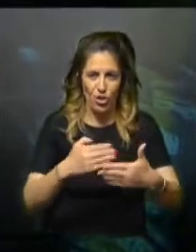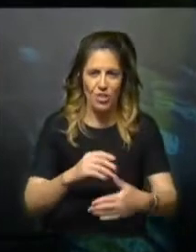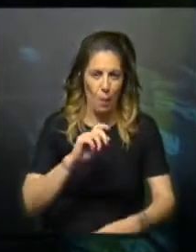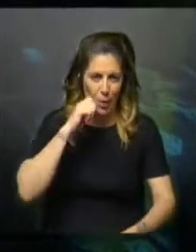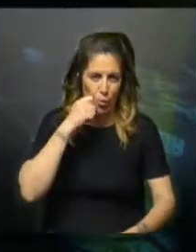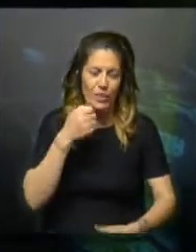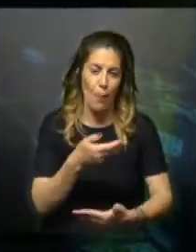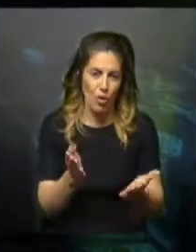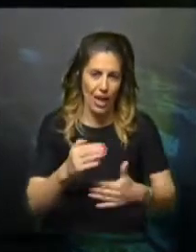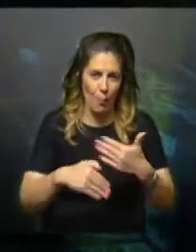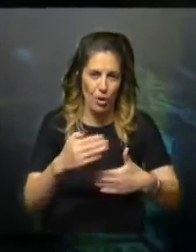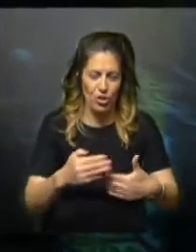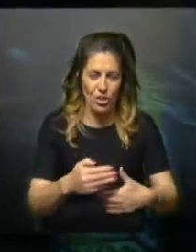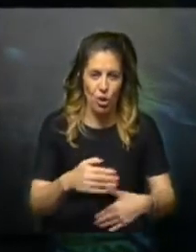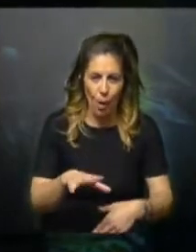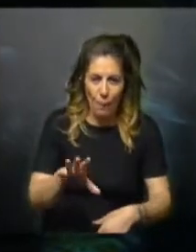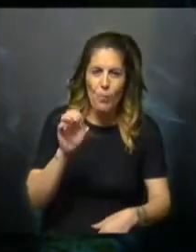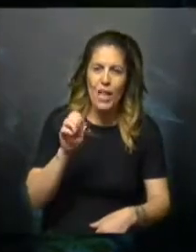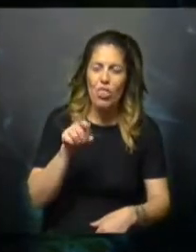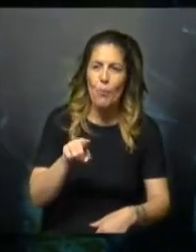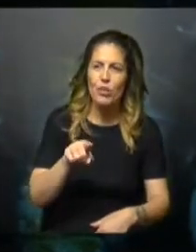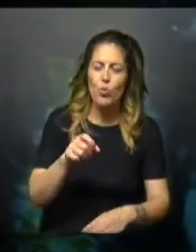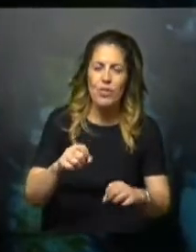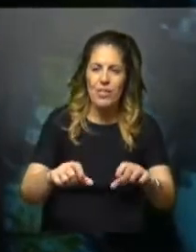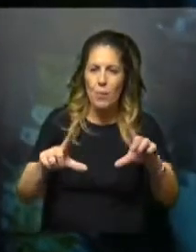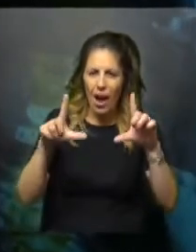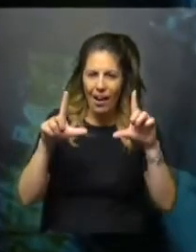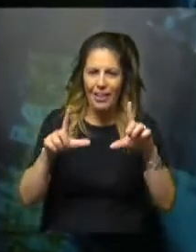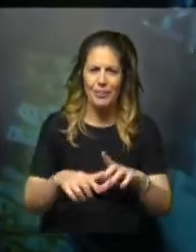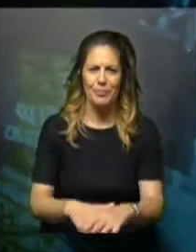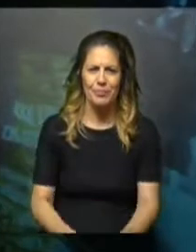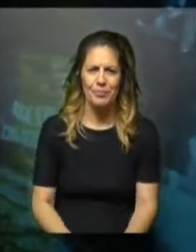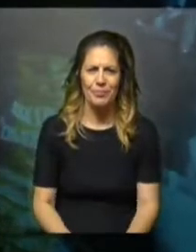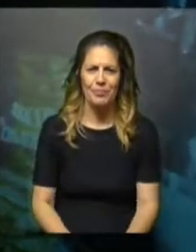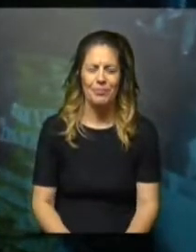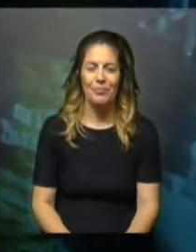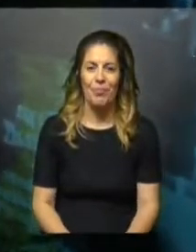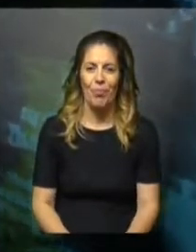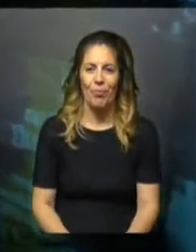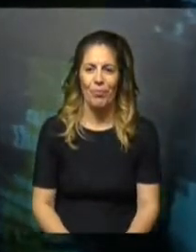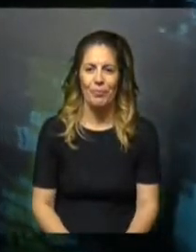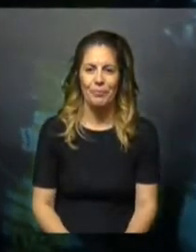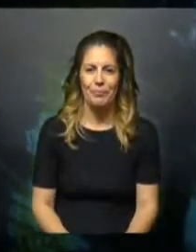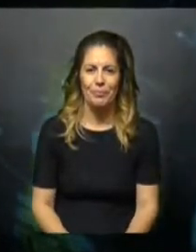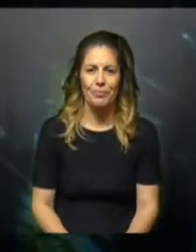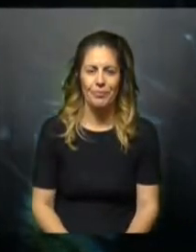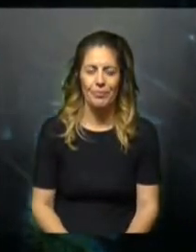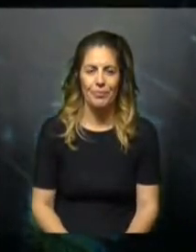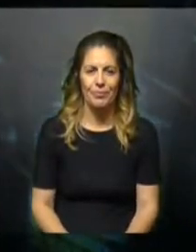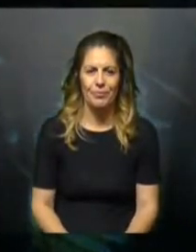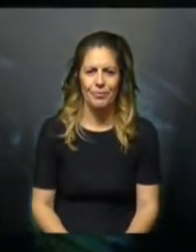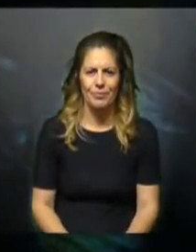de como ir apropiándome tu imagen un poco a ver si lo voy a levantar porque si no A ver